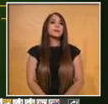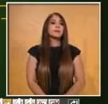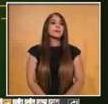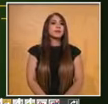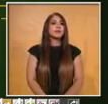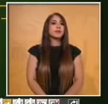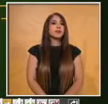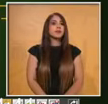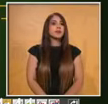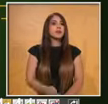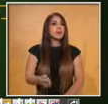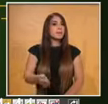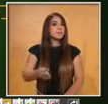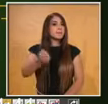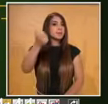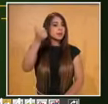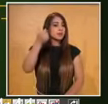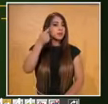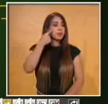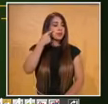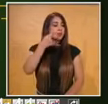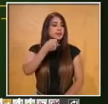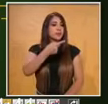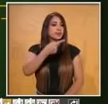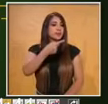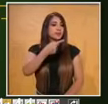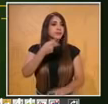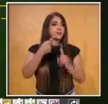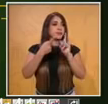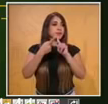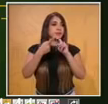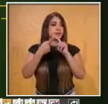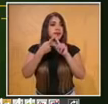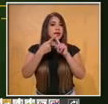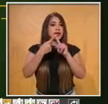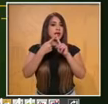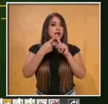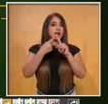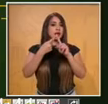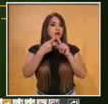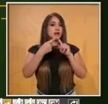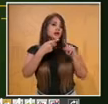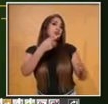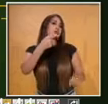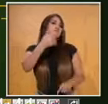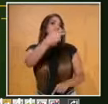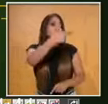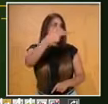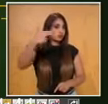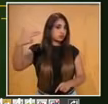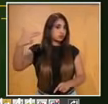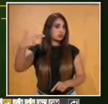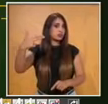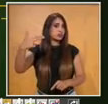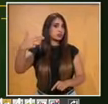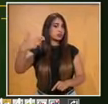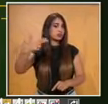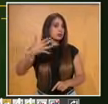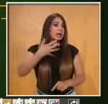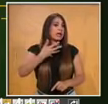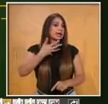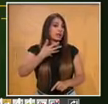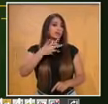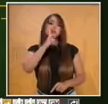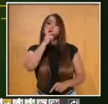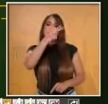La primera analogía está en horizontal en el crucigrama. Para nuestros amiguitos en radio, vamos a tener palabras en